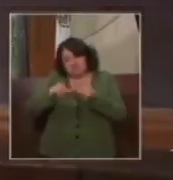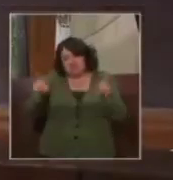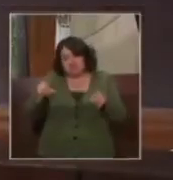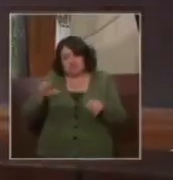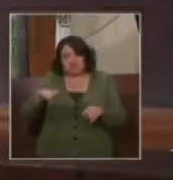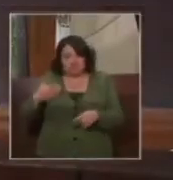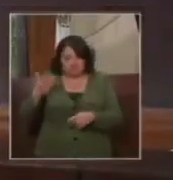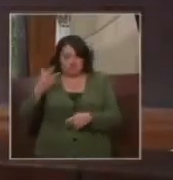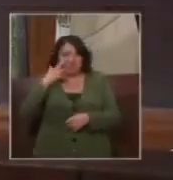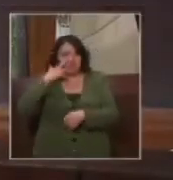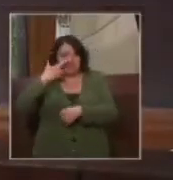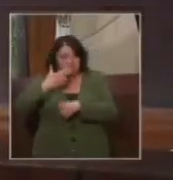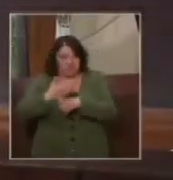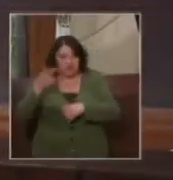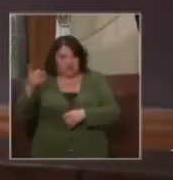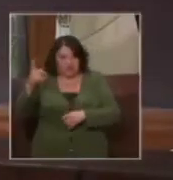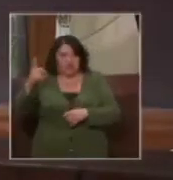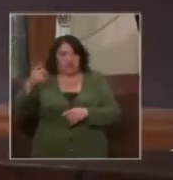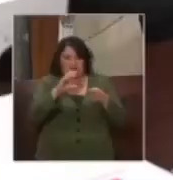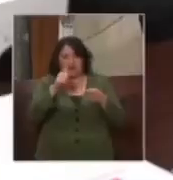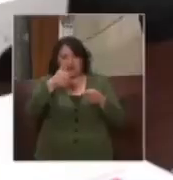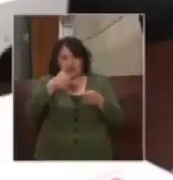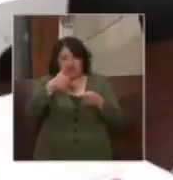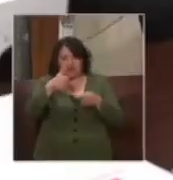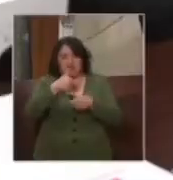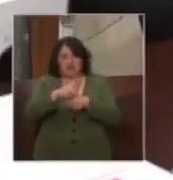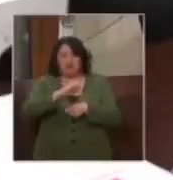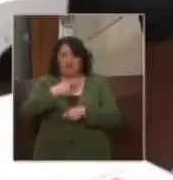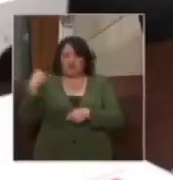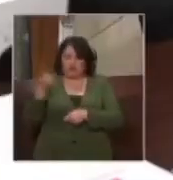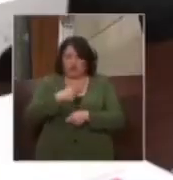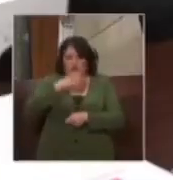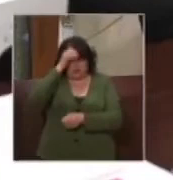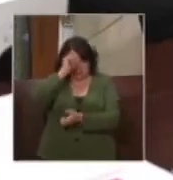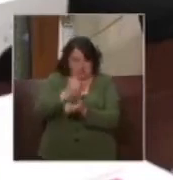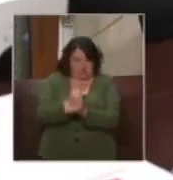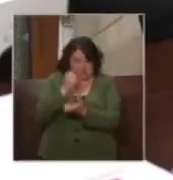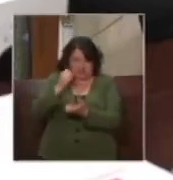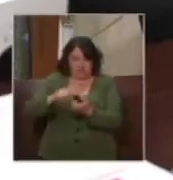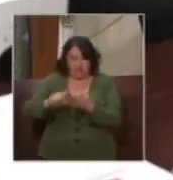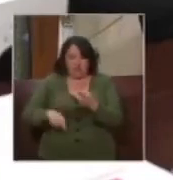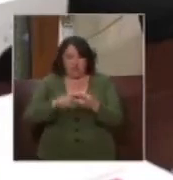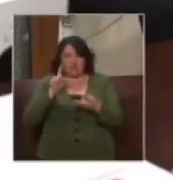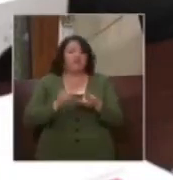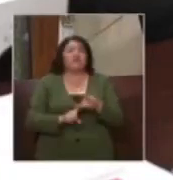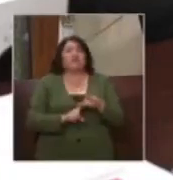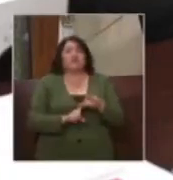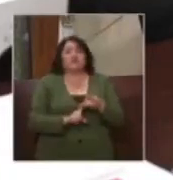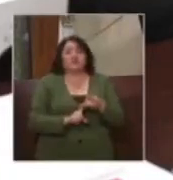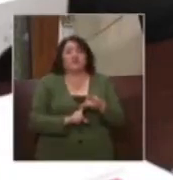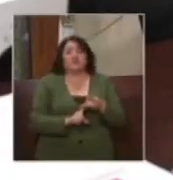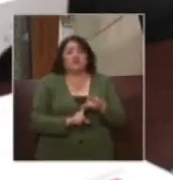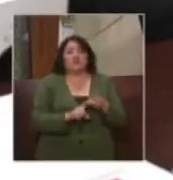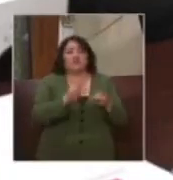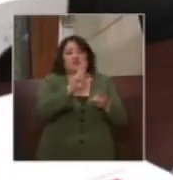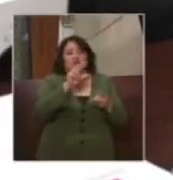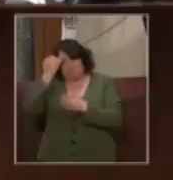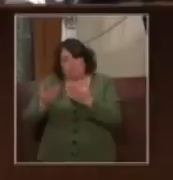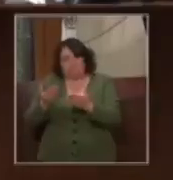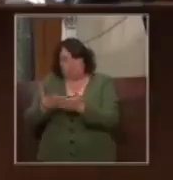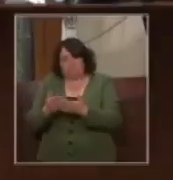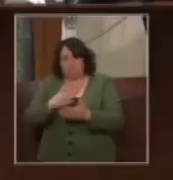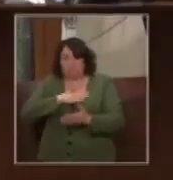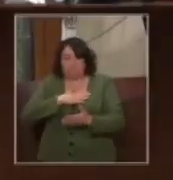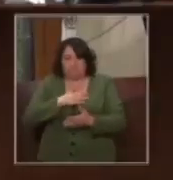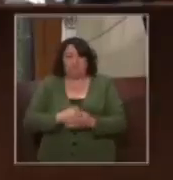como una medida racional y justificada que privilegia el principio constitucional de paridad a fin de revertir el escenario